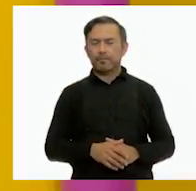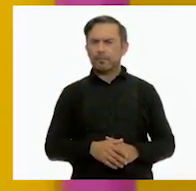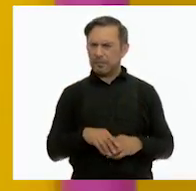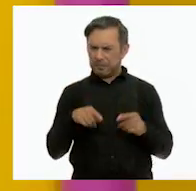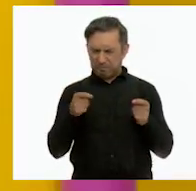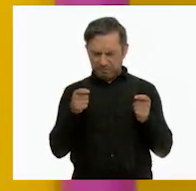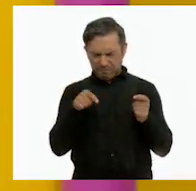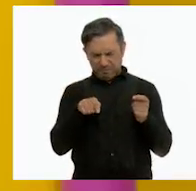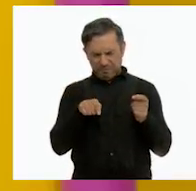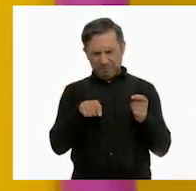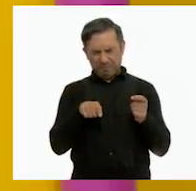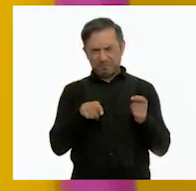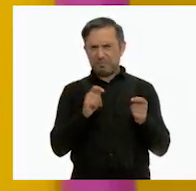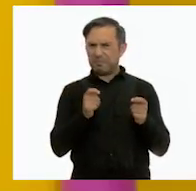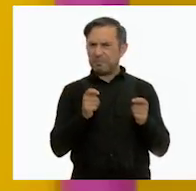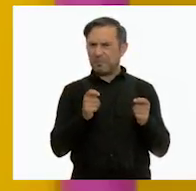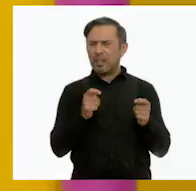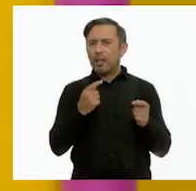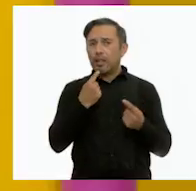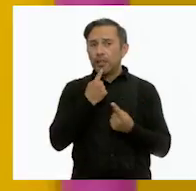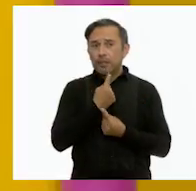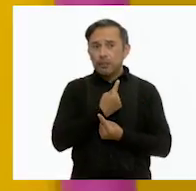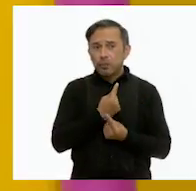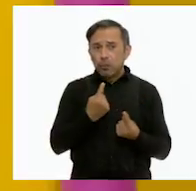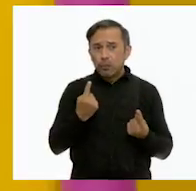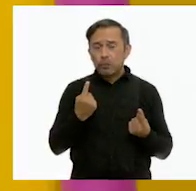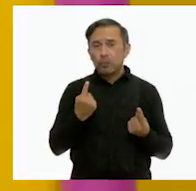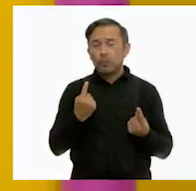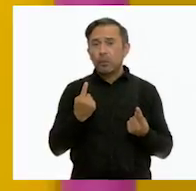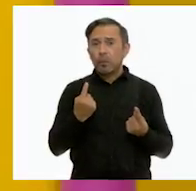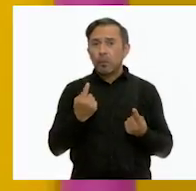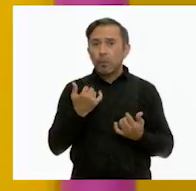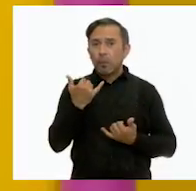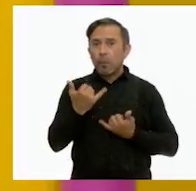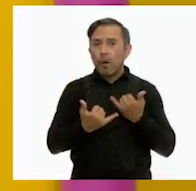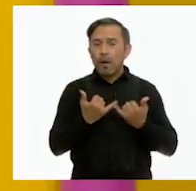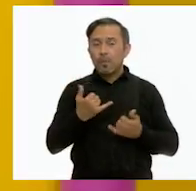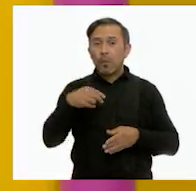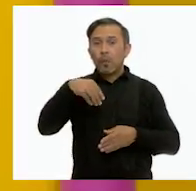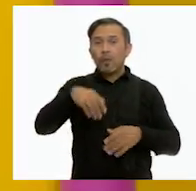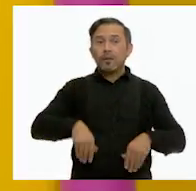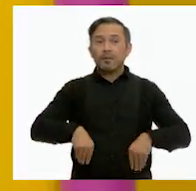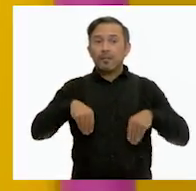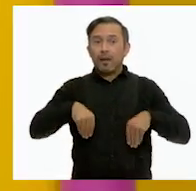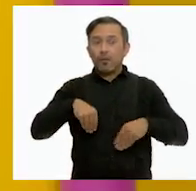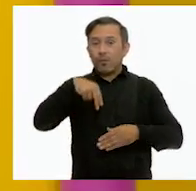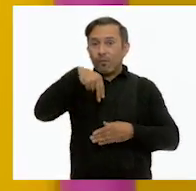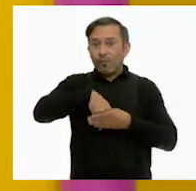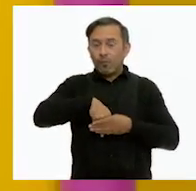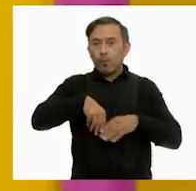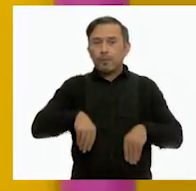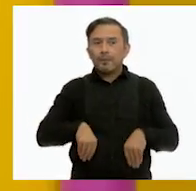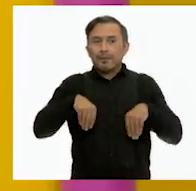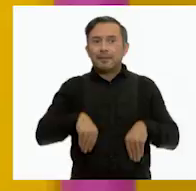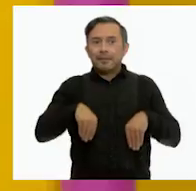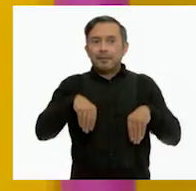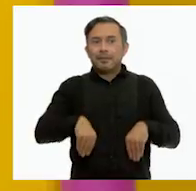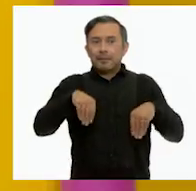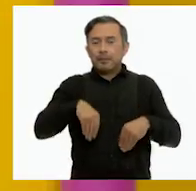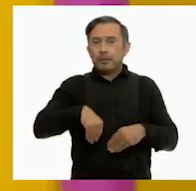Aquí son unos niños que están jugando una carrera de sacos. A lo